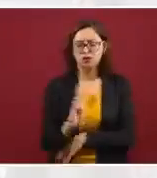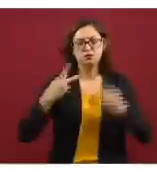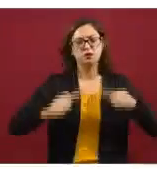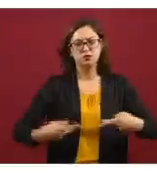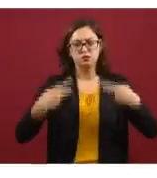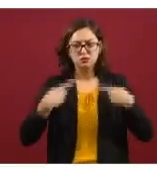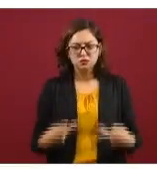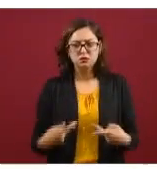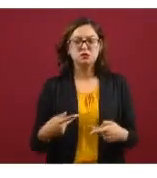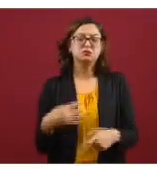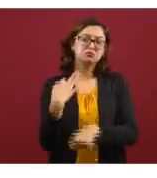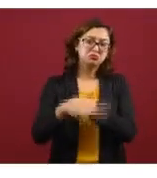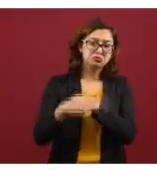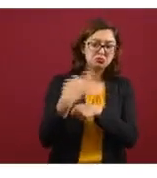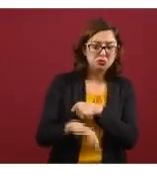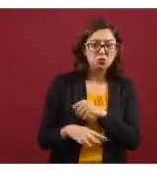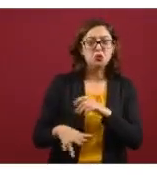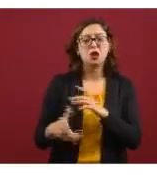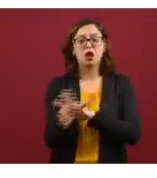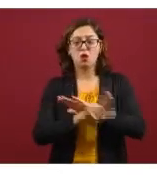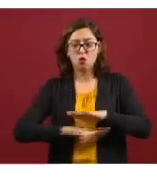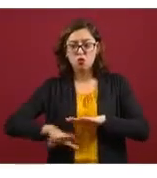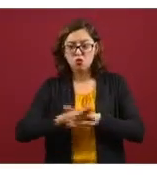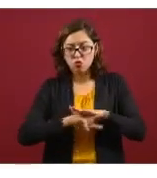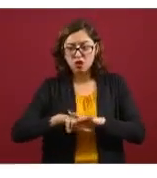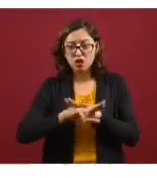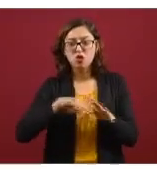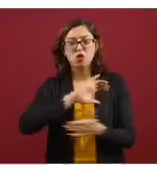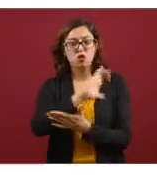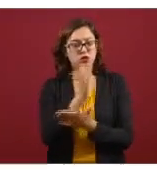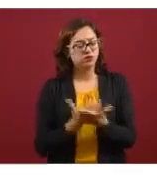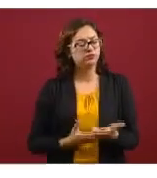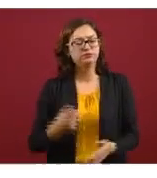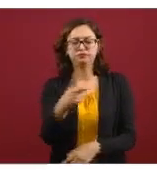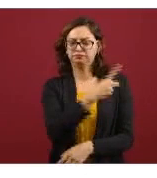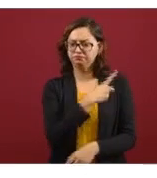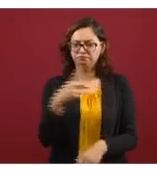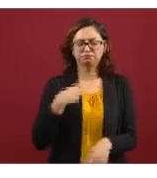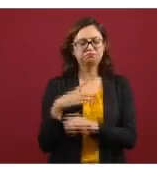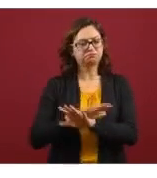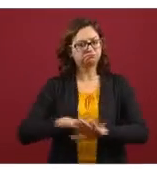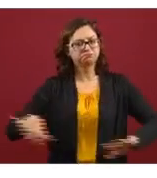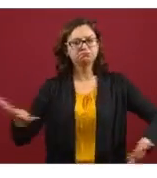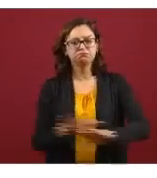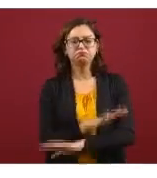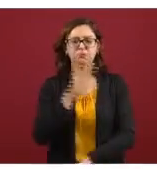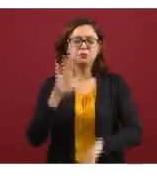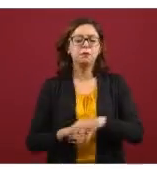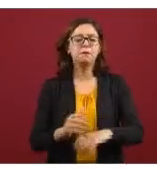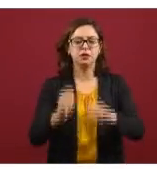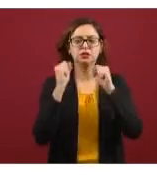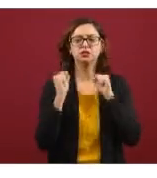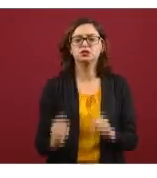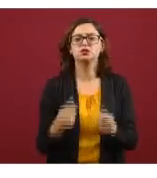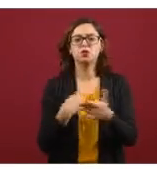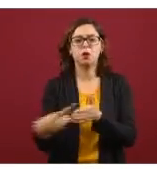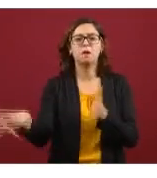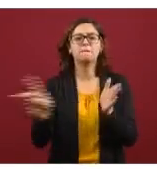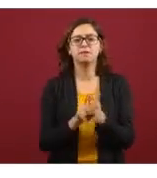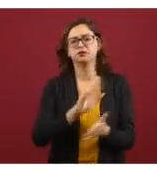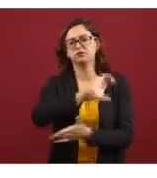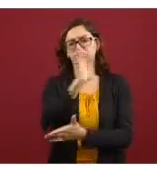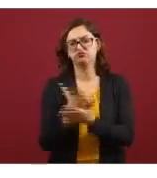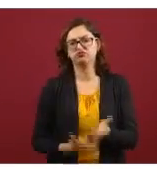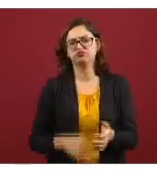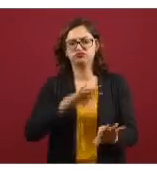tienen contrato eventual y por honorarios. Vamos a otorgar certeza laboral y permanencia en el empleo,